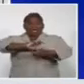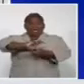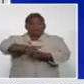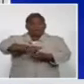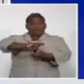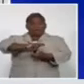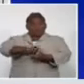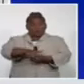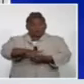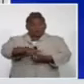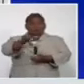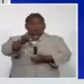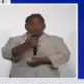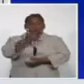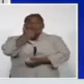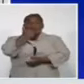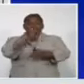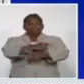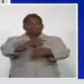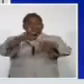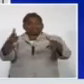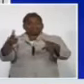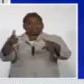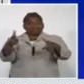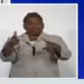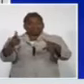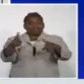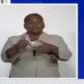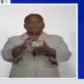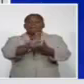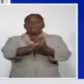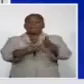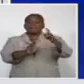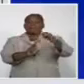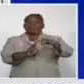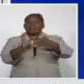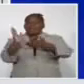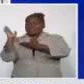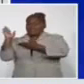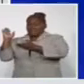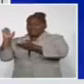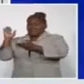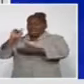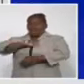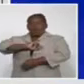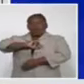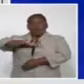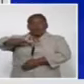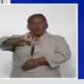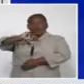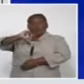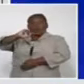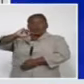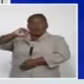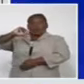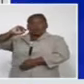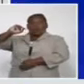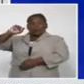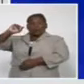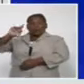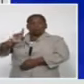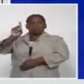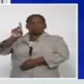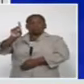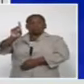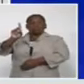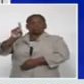las tasas de incidencia más elevadas. Matanzas, ahí está su curva, una curva que se incrementa,